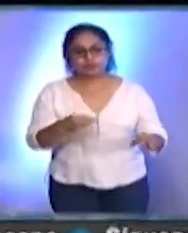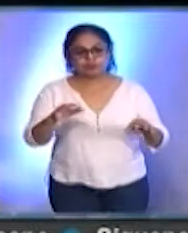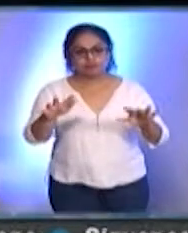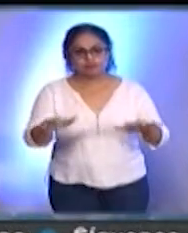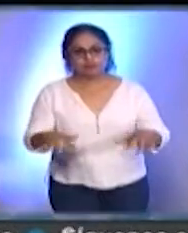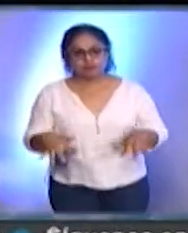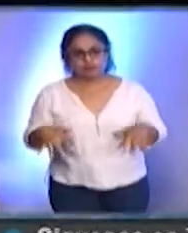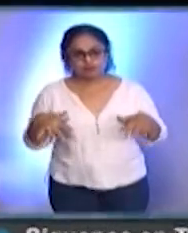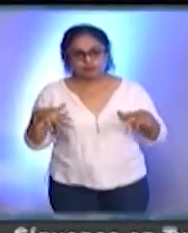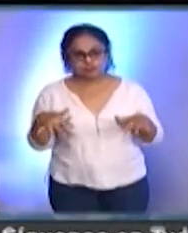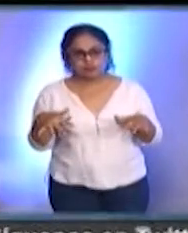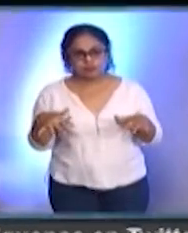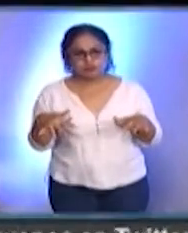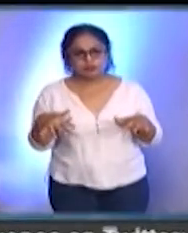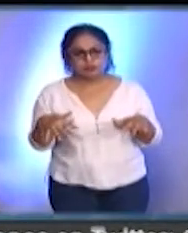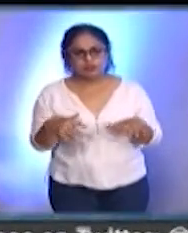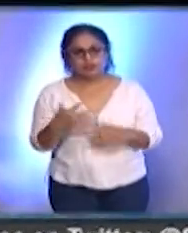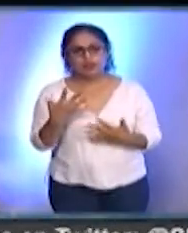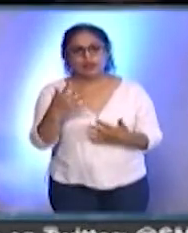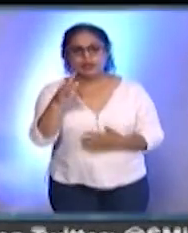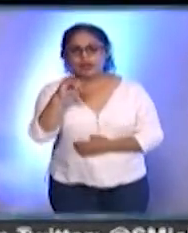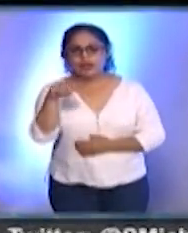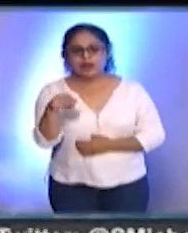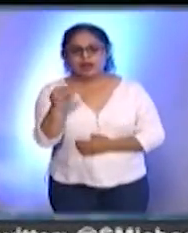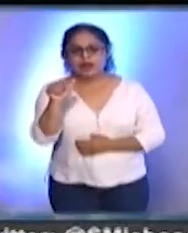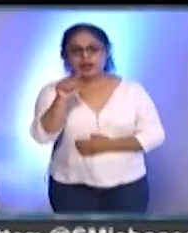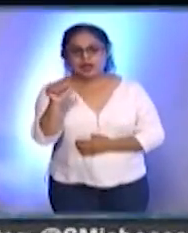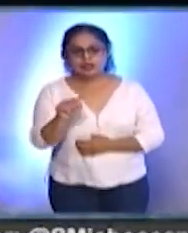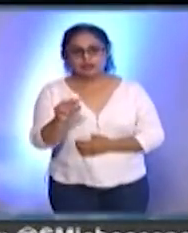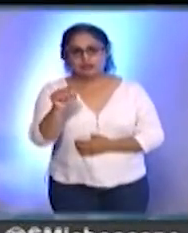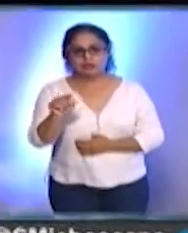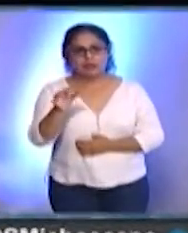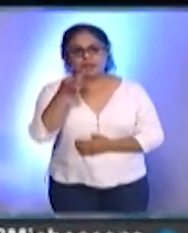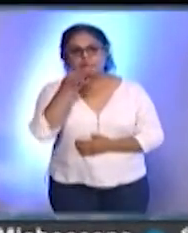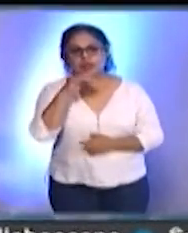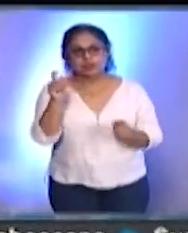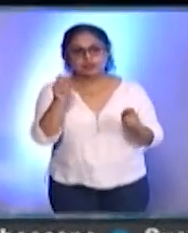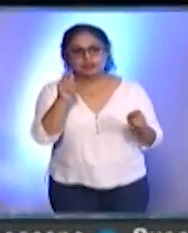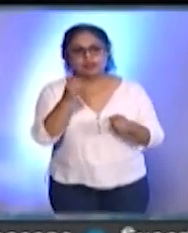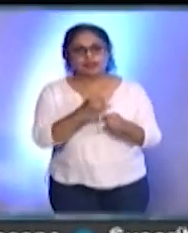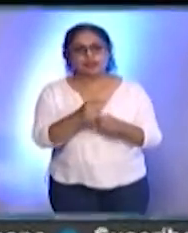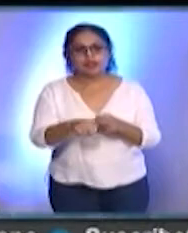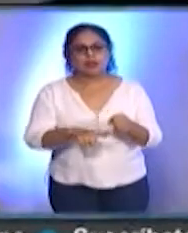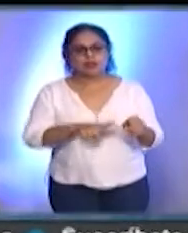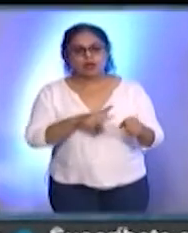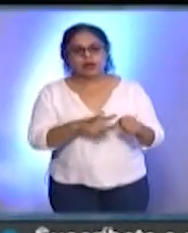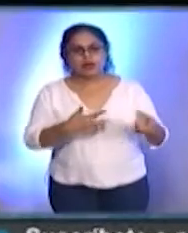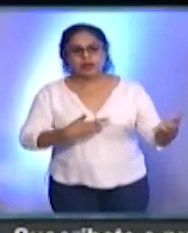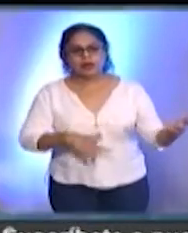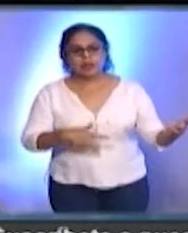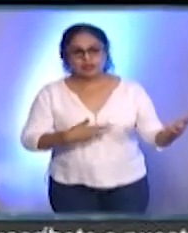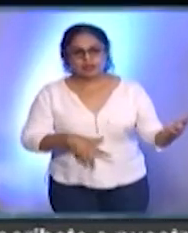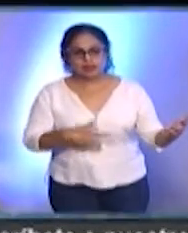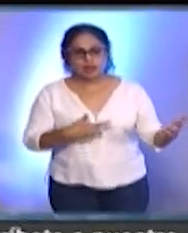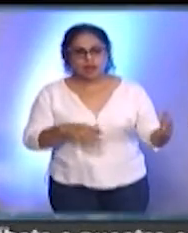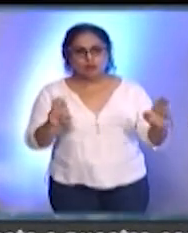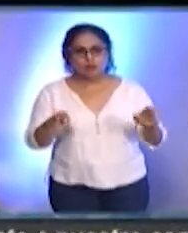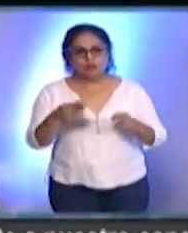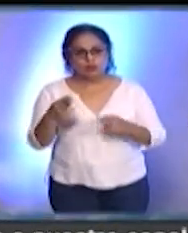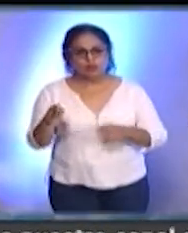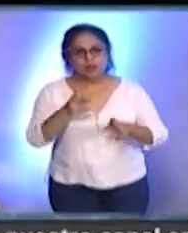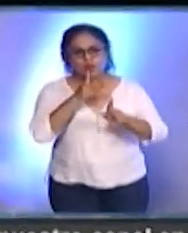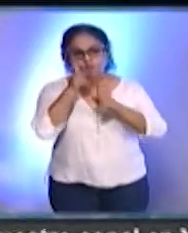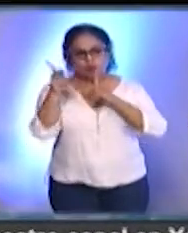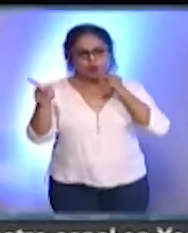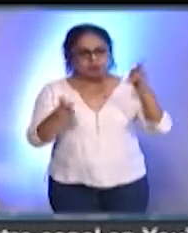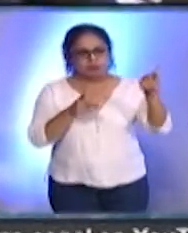de la Transformación, de jazz, el Festival Internacional de Guitarra del 20 al 22 de octubre, música y poesía, entre